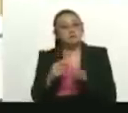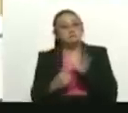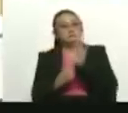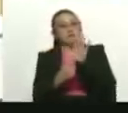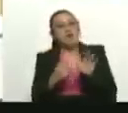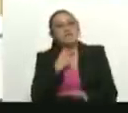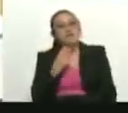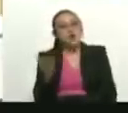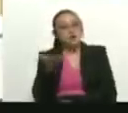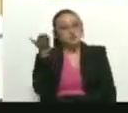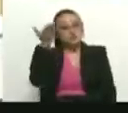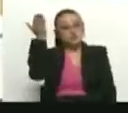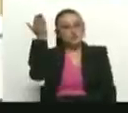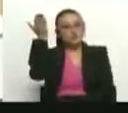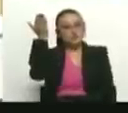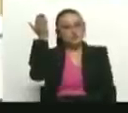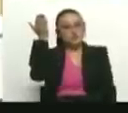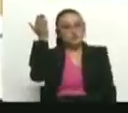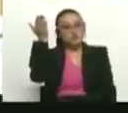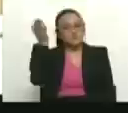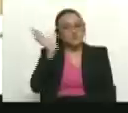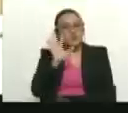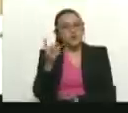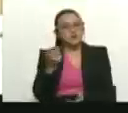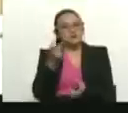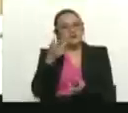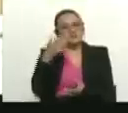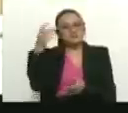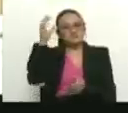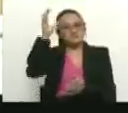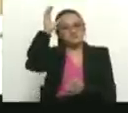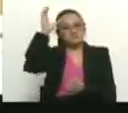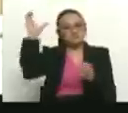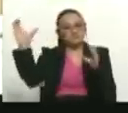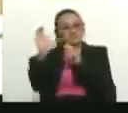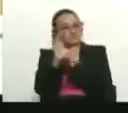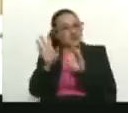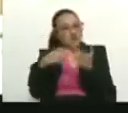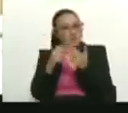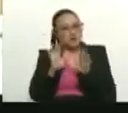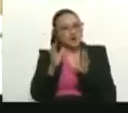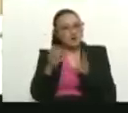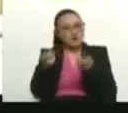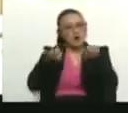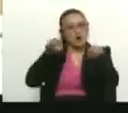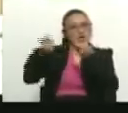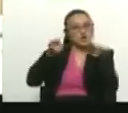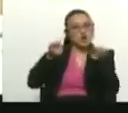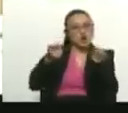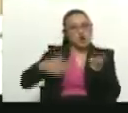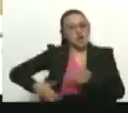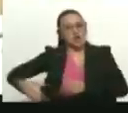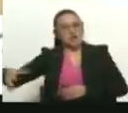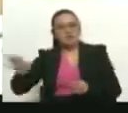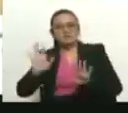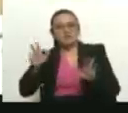un mundo sin hegemonismos, un mundo sin colonialismo, un mundo sin imperialismo,